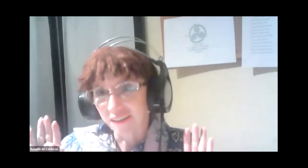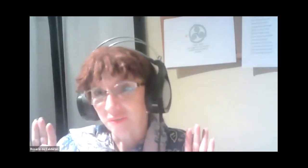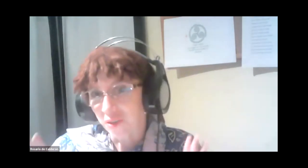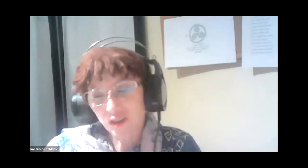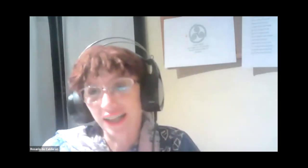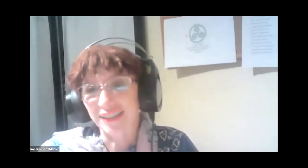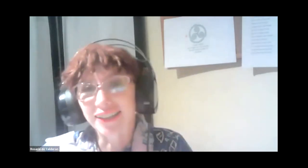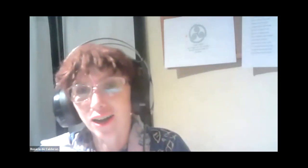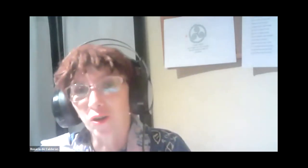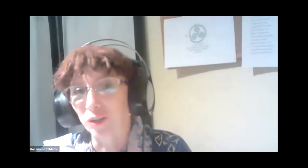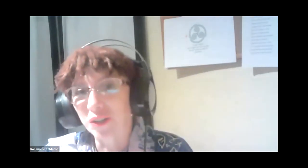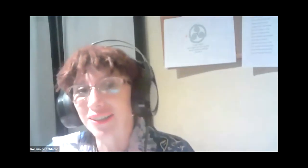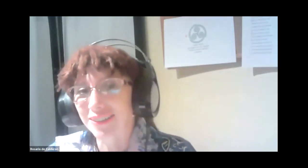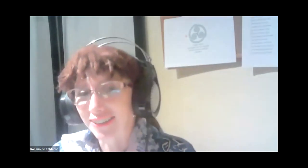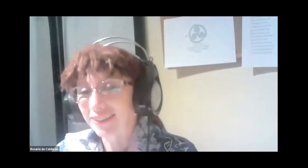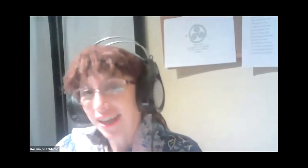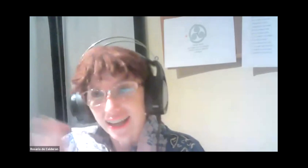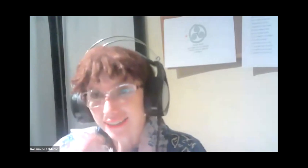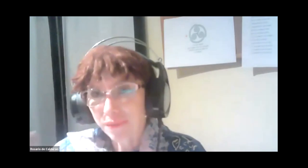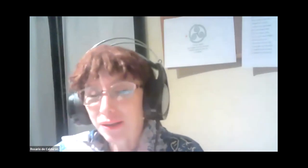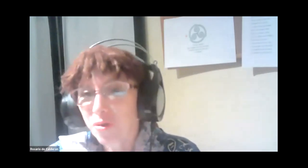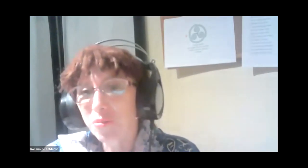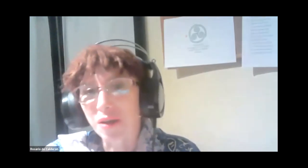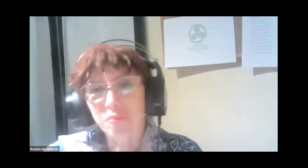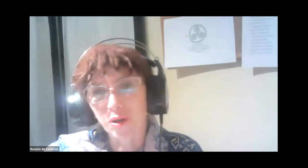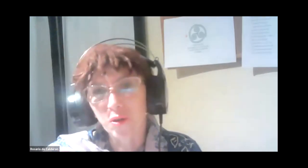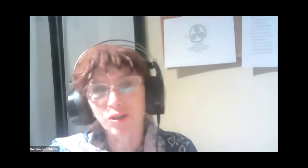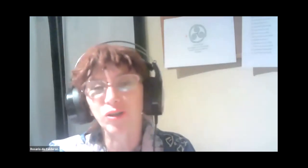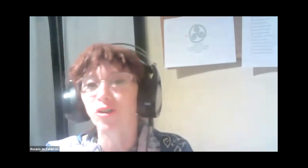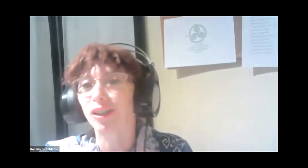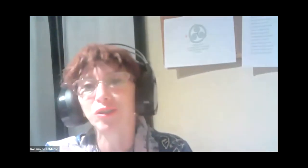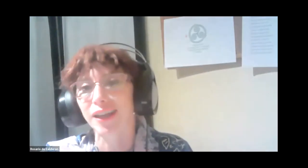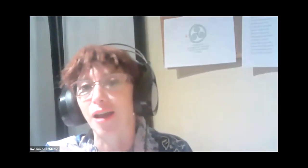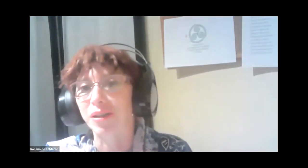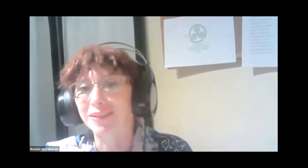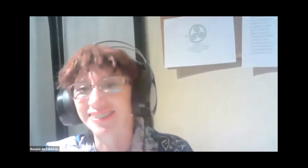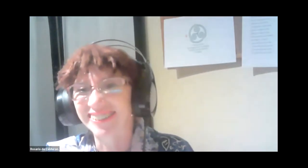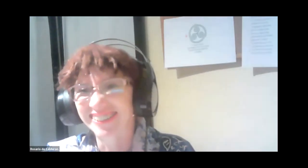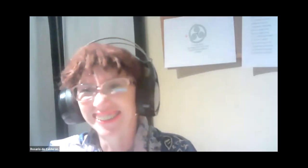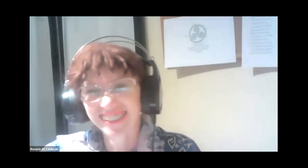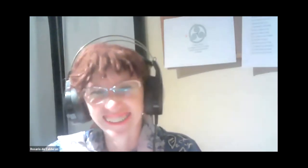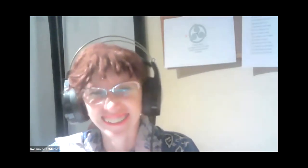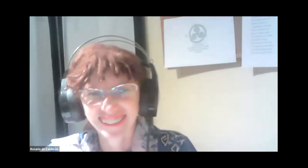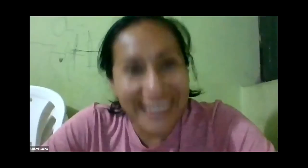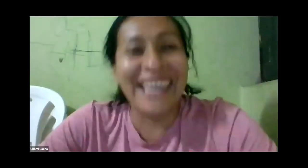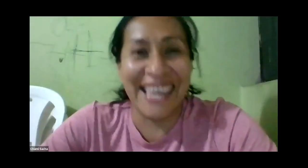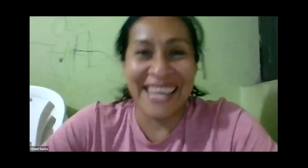y atender a lo que tú necesites estabas muy bien pero lo único que no quiero es que hables